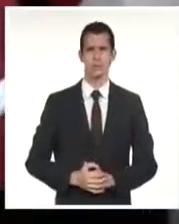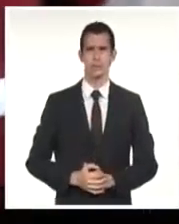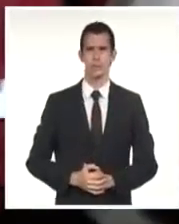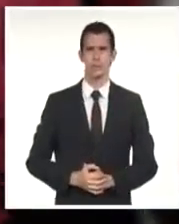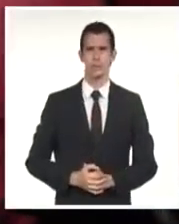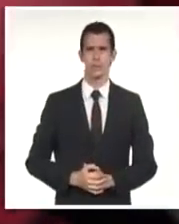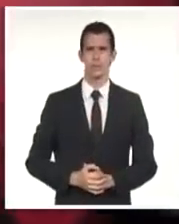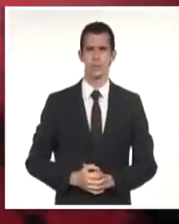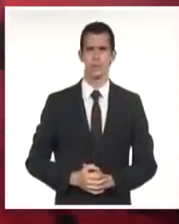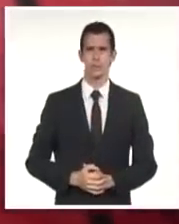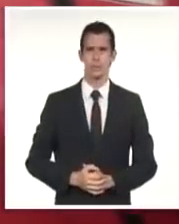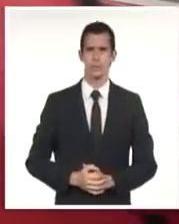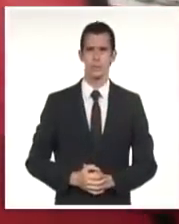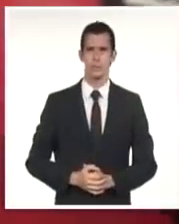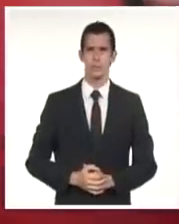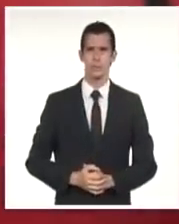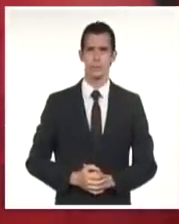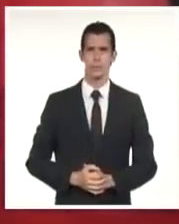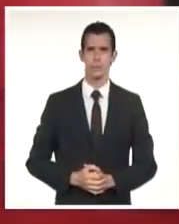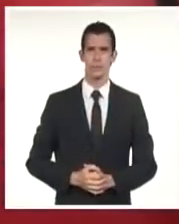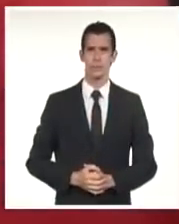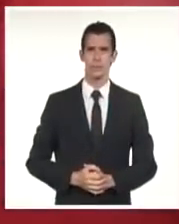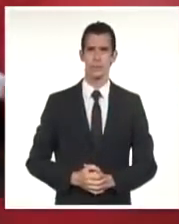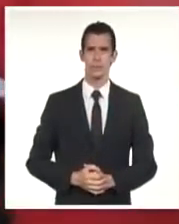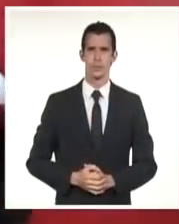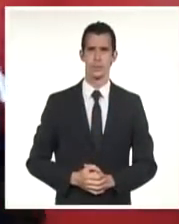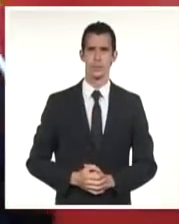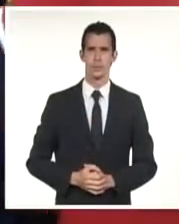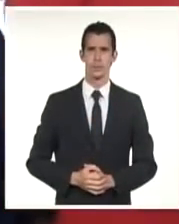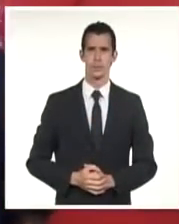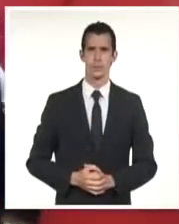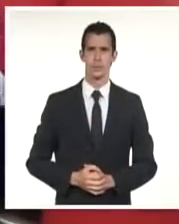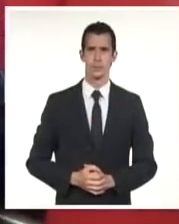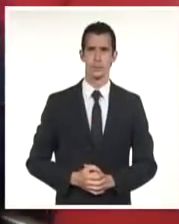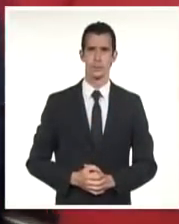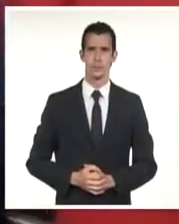Wilma Garrido Moreno y Manuel Alejandro Reyes para el Sistema Informativo de la Televisión.